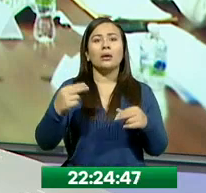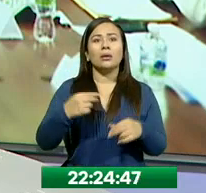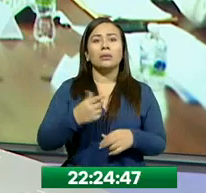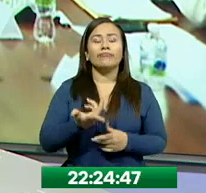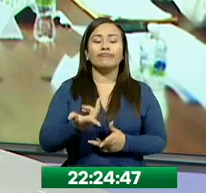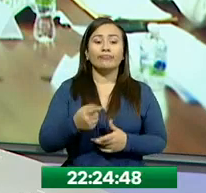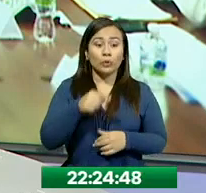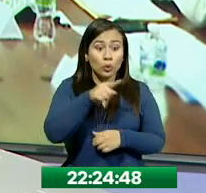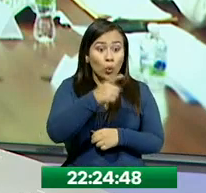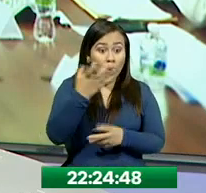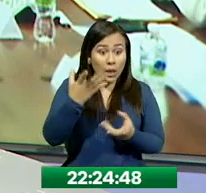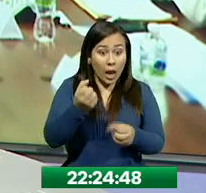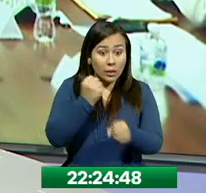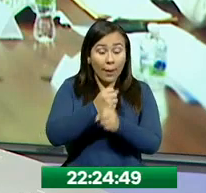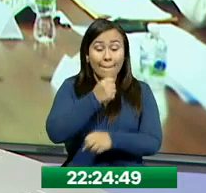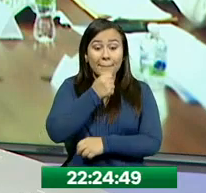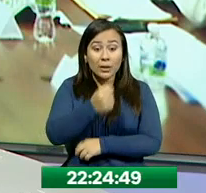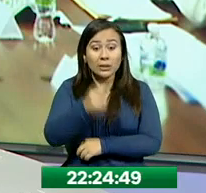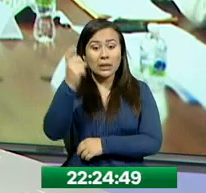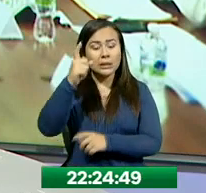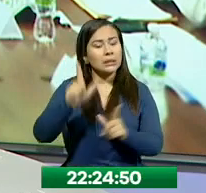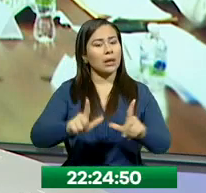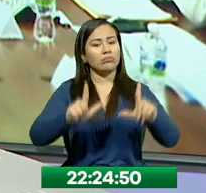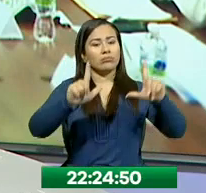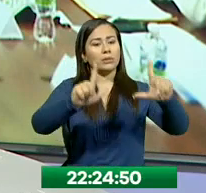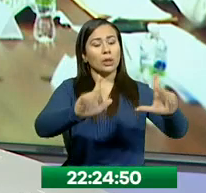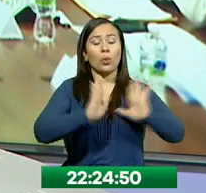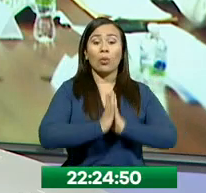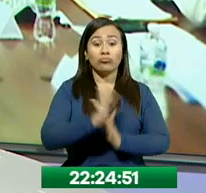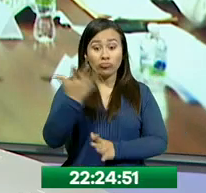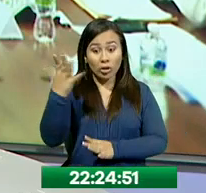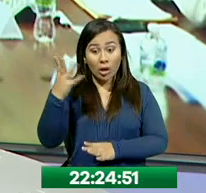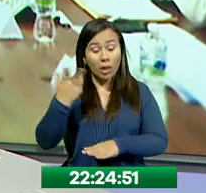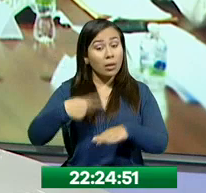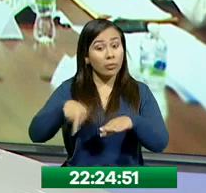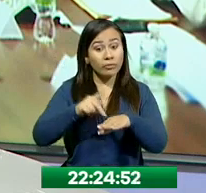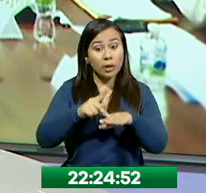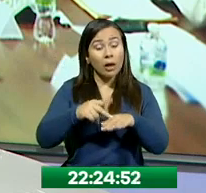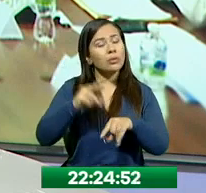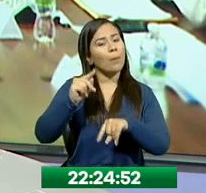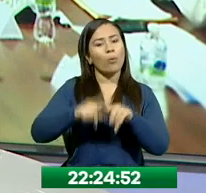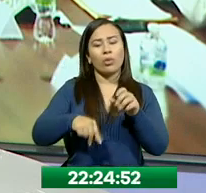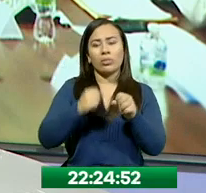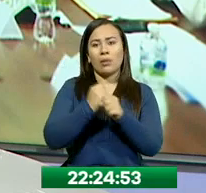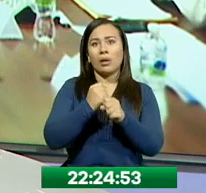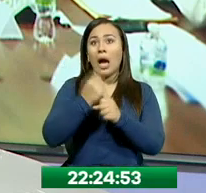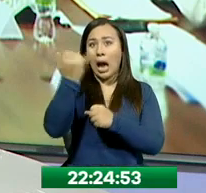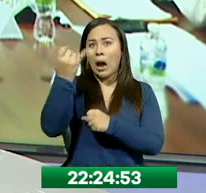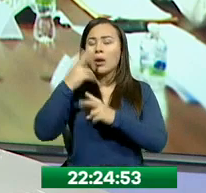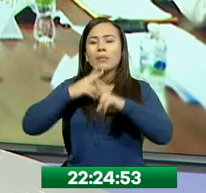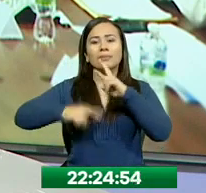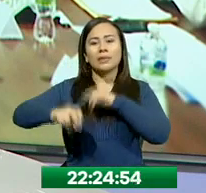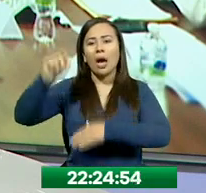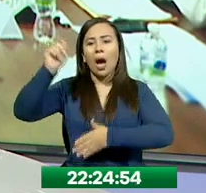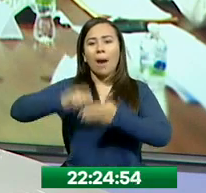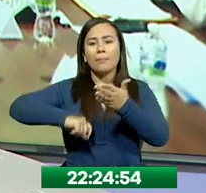el periodismo. La Comisión de Derechos Colectivos de la Asamblea avanza con el análisis y aprobación del informe para segundo debate de